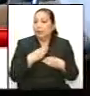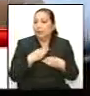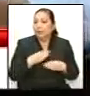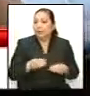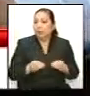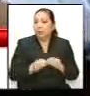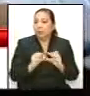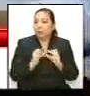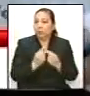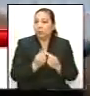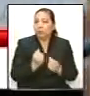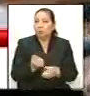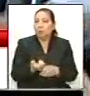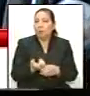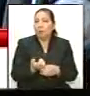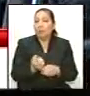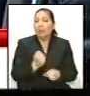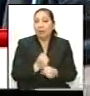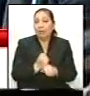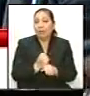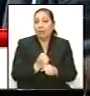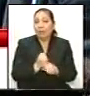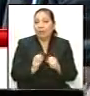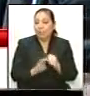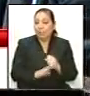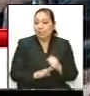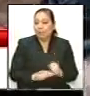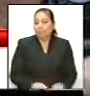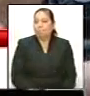Grupo de Trabajo de Educación Básica Regular.